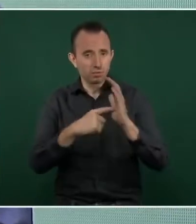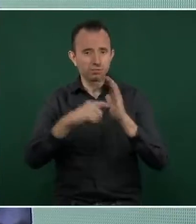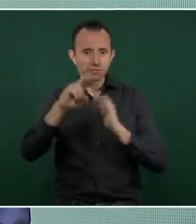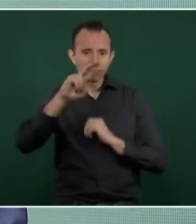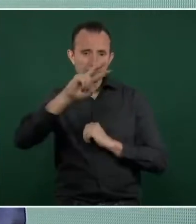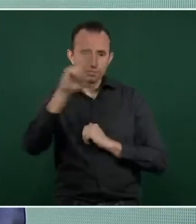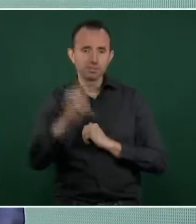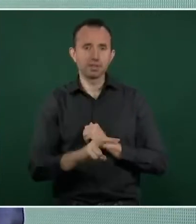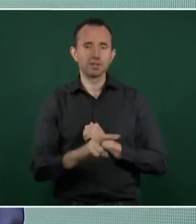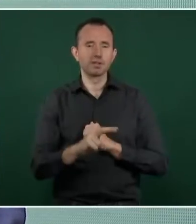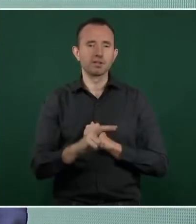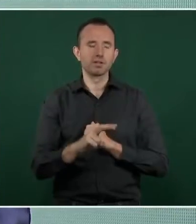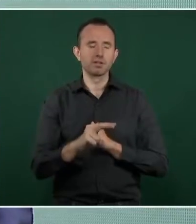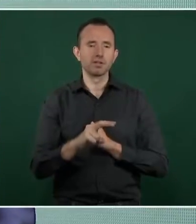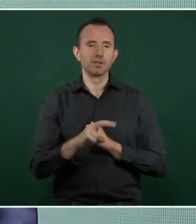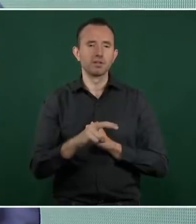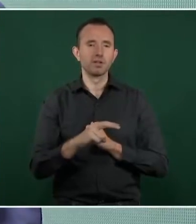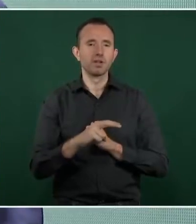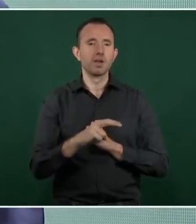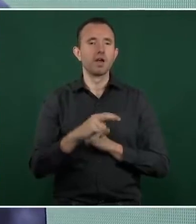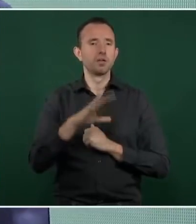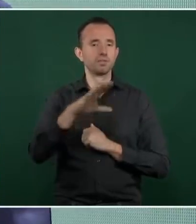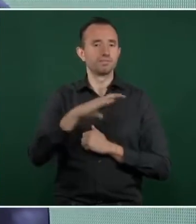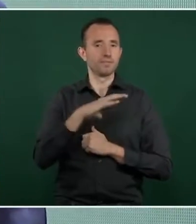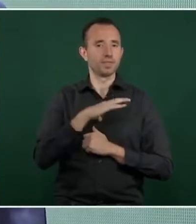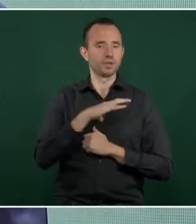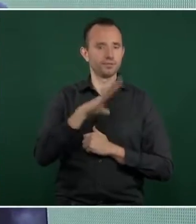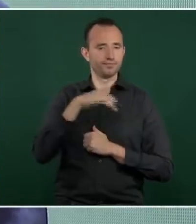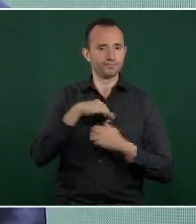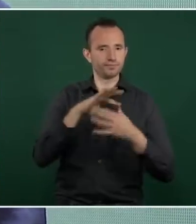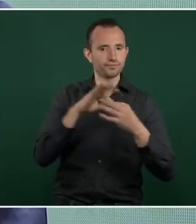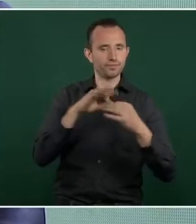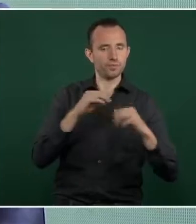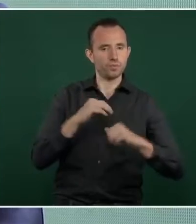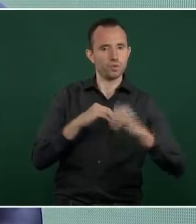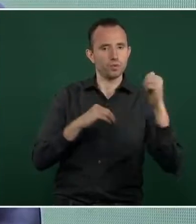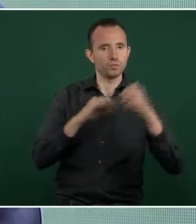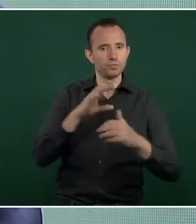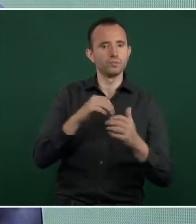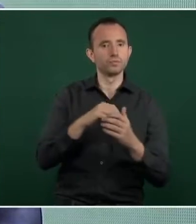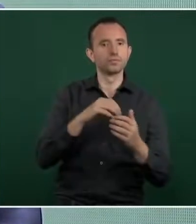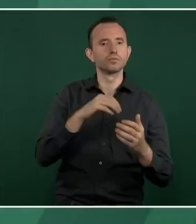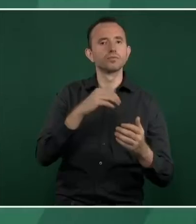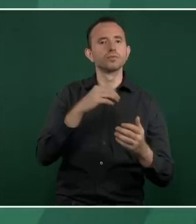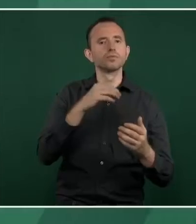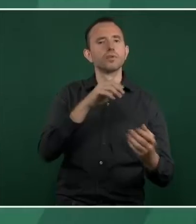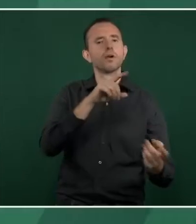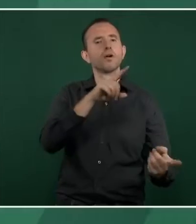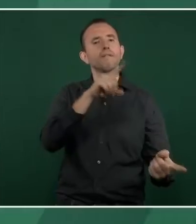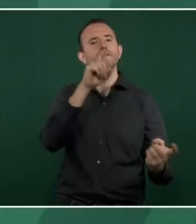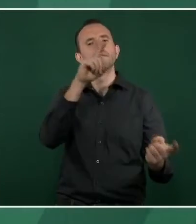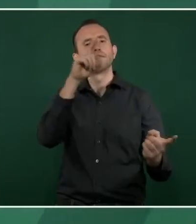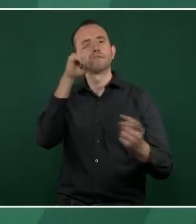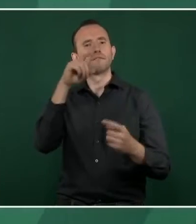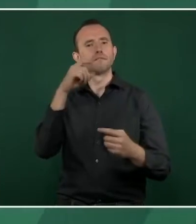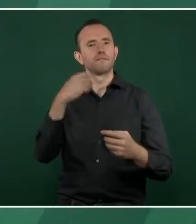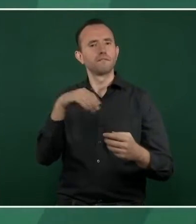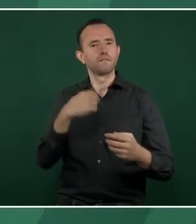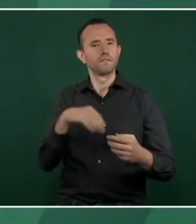Y lo otro es lucrar con el dolor de la